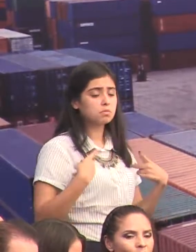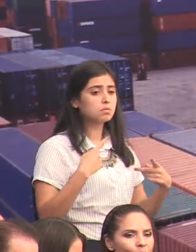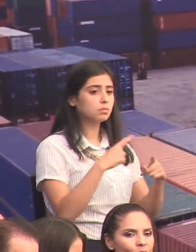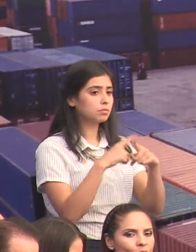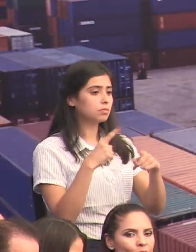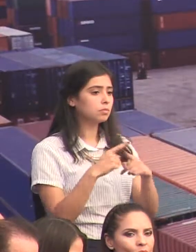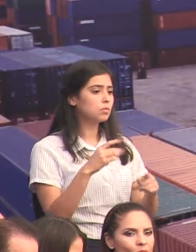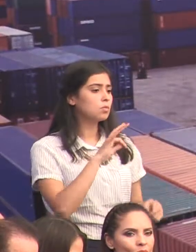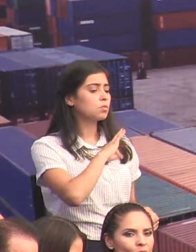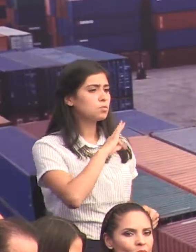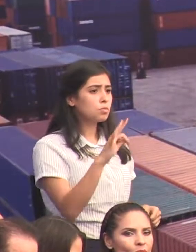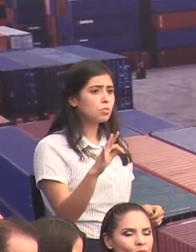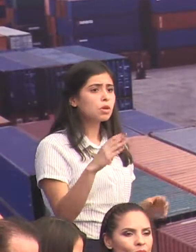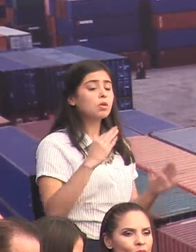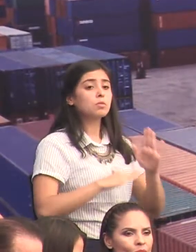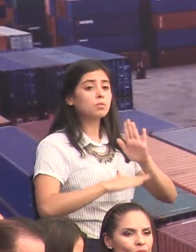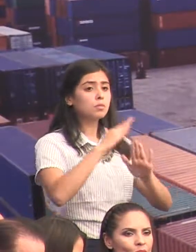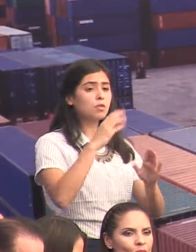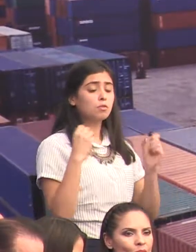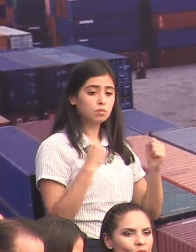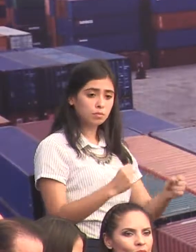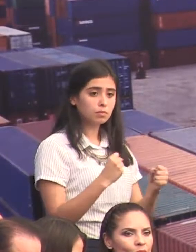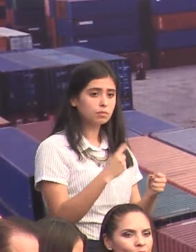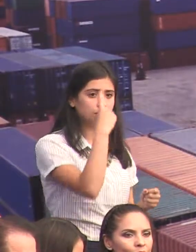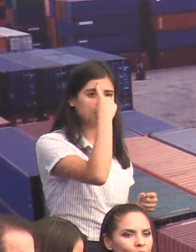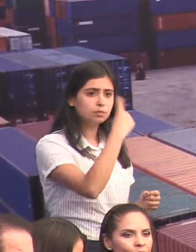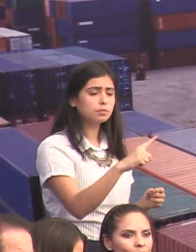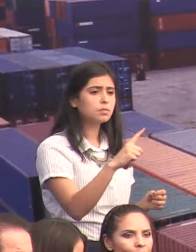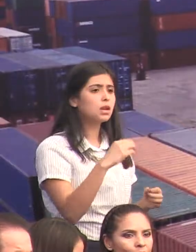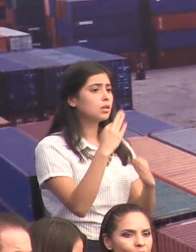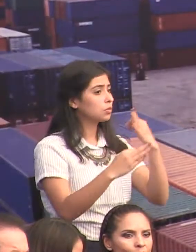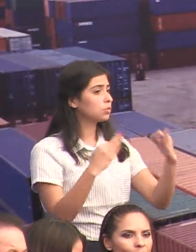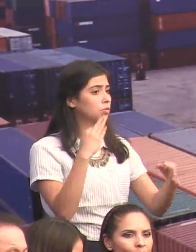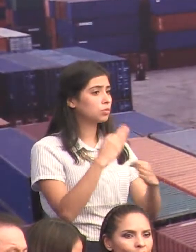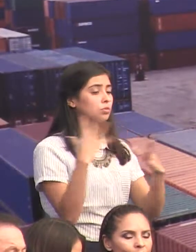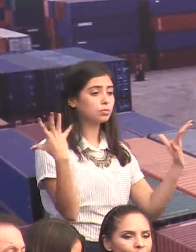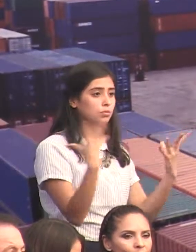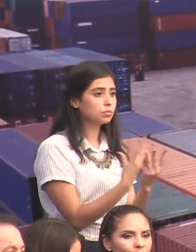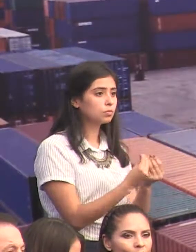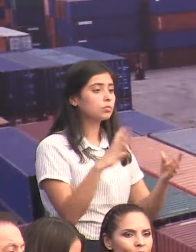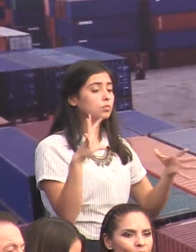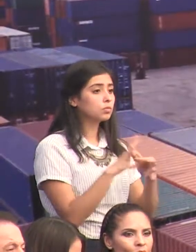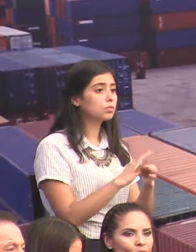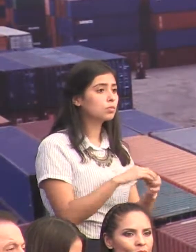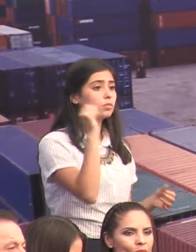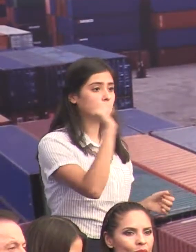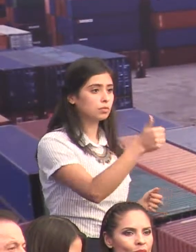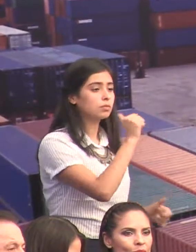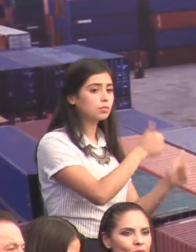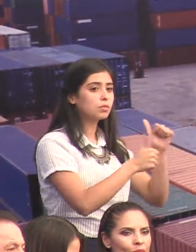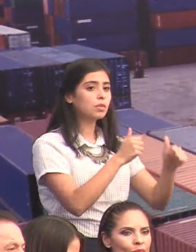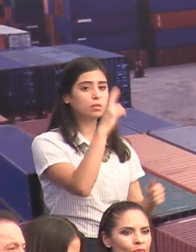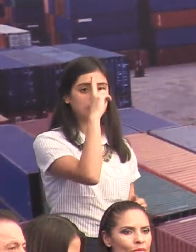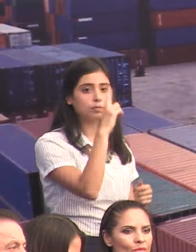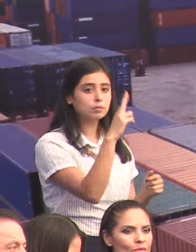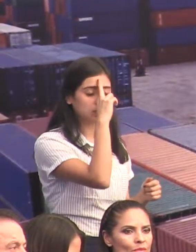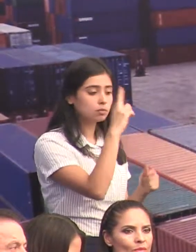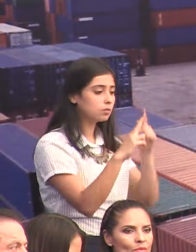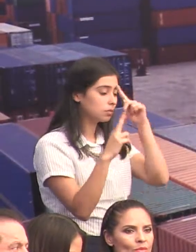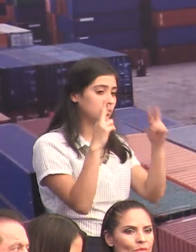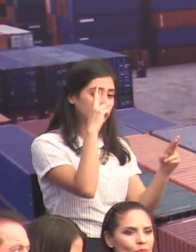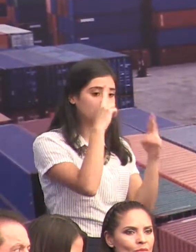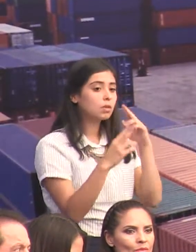la iniciativa privada local y nacional, sociedad civil y ciudadanía. La medida del éxito depende de la fuerza de